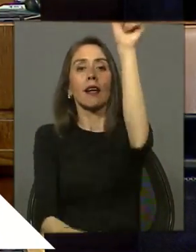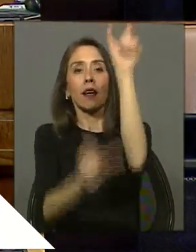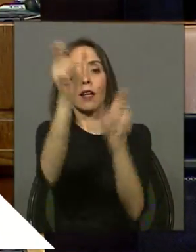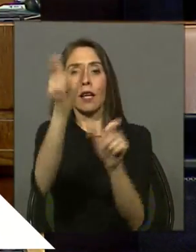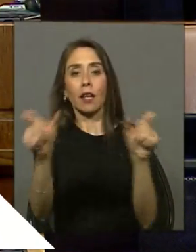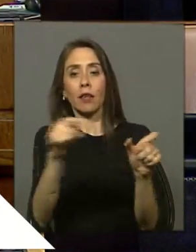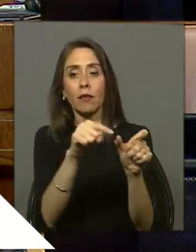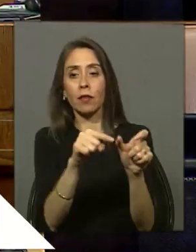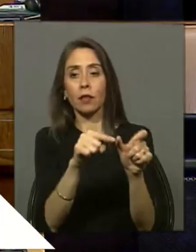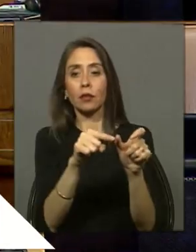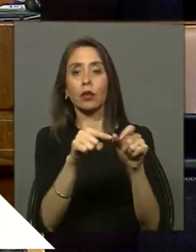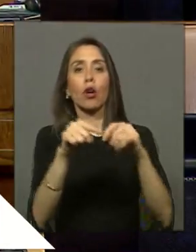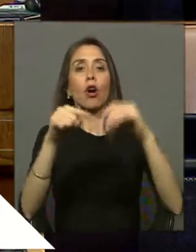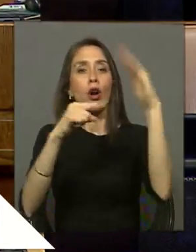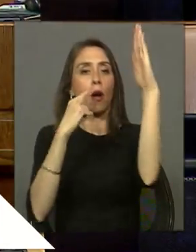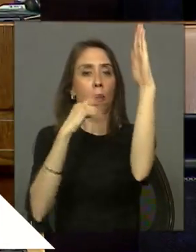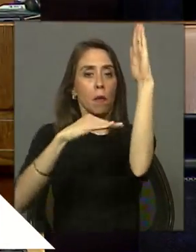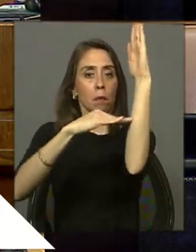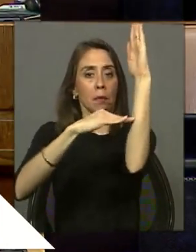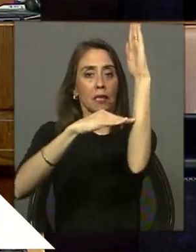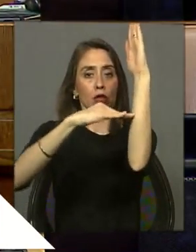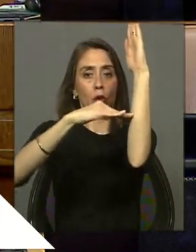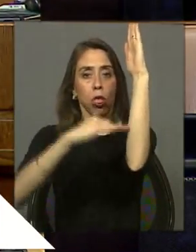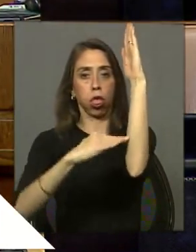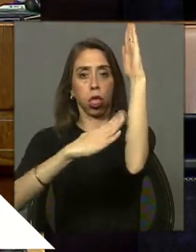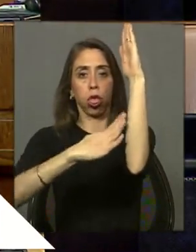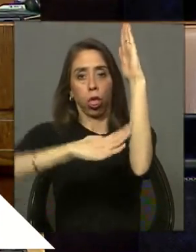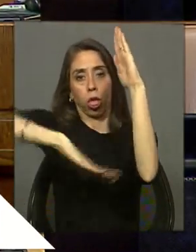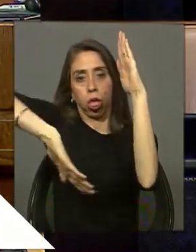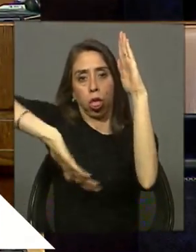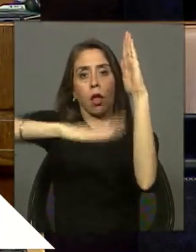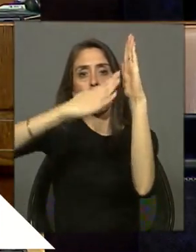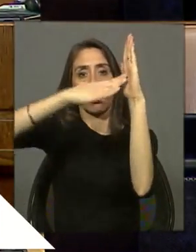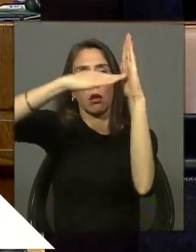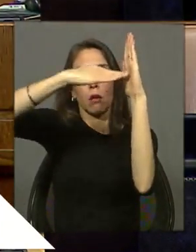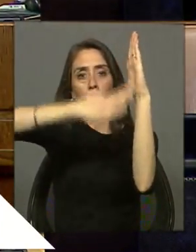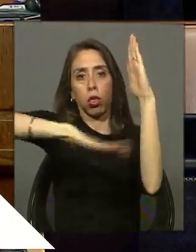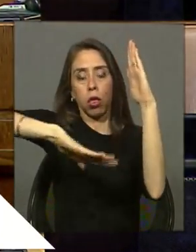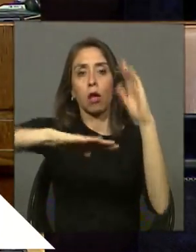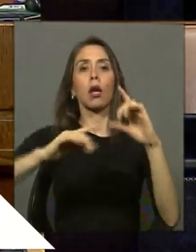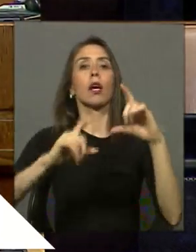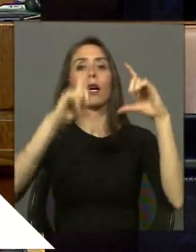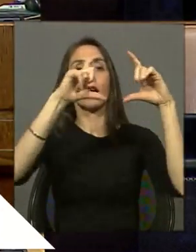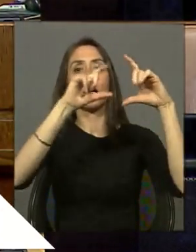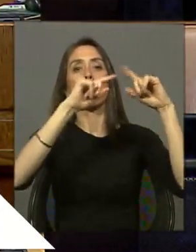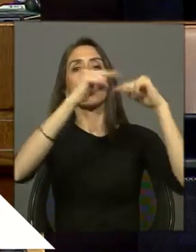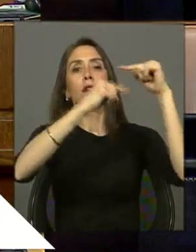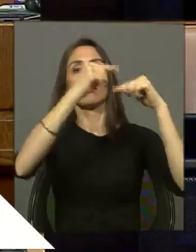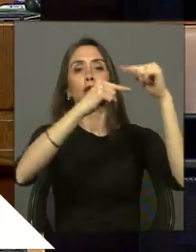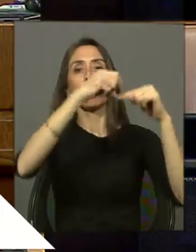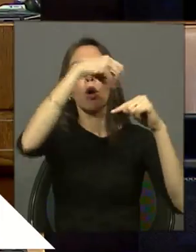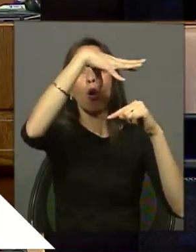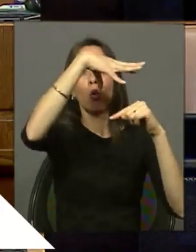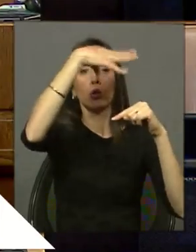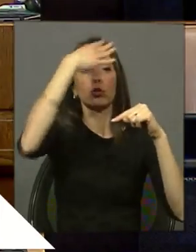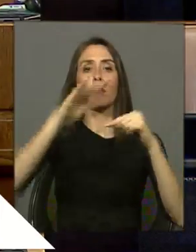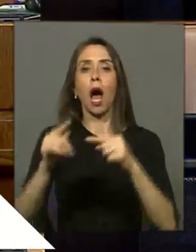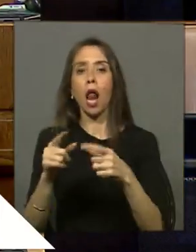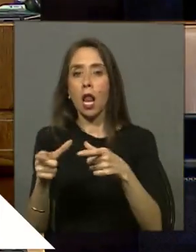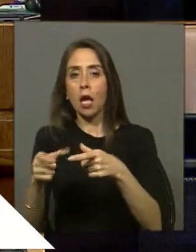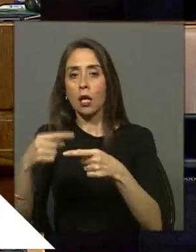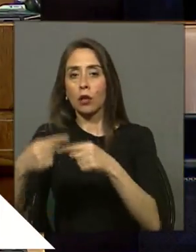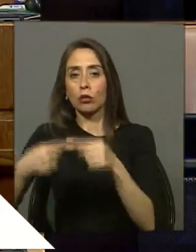hundimiento de las losas hay una mala instalación de los medidores de luz y agua según distintas